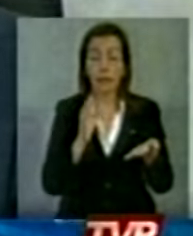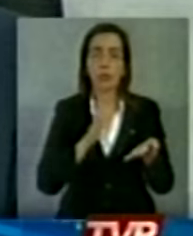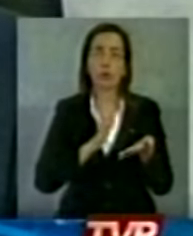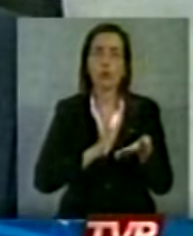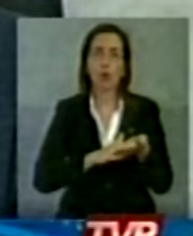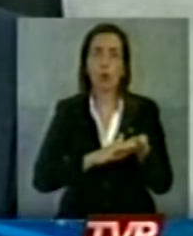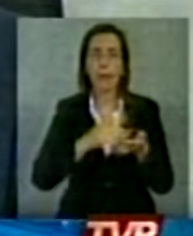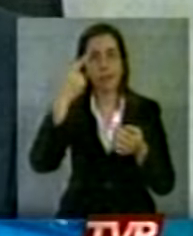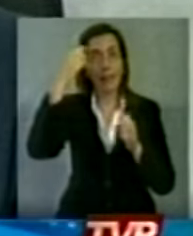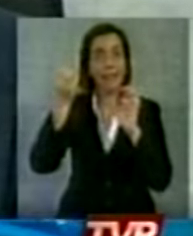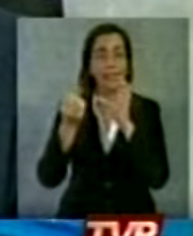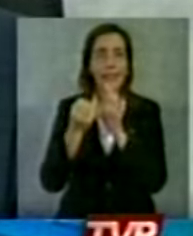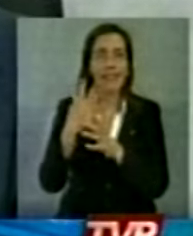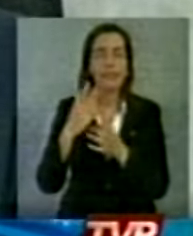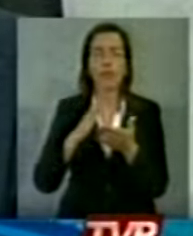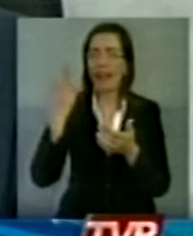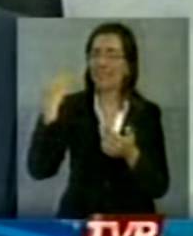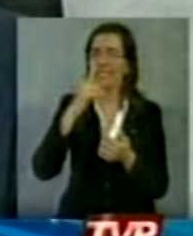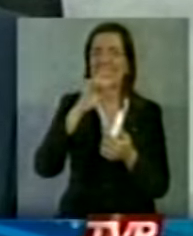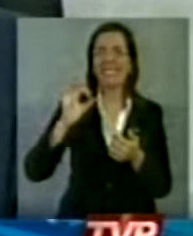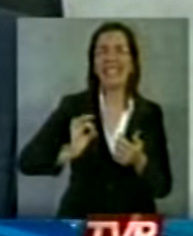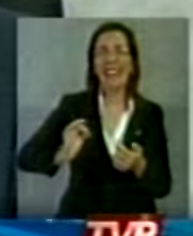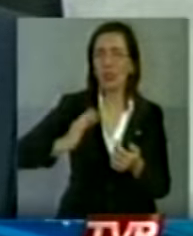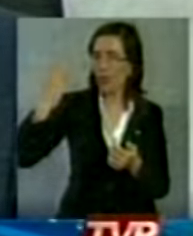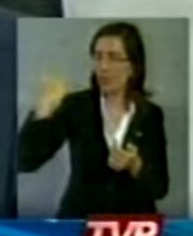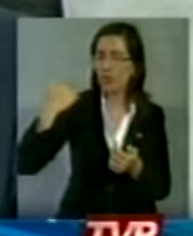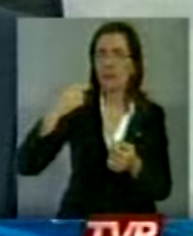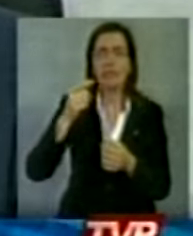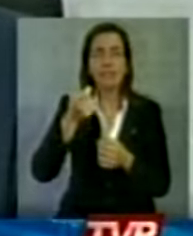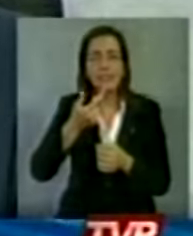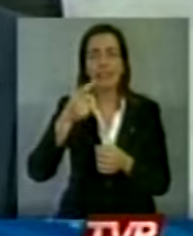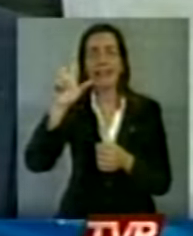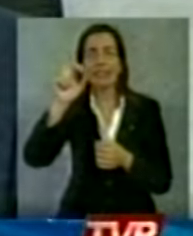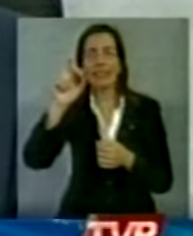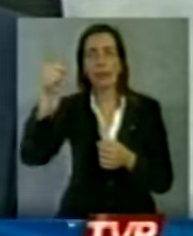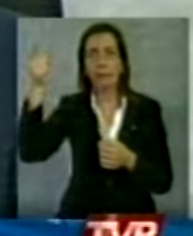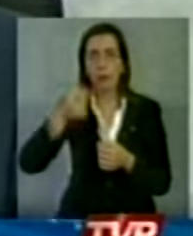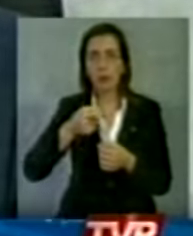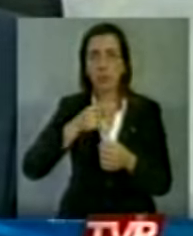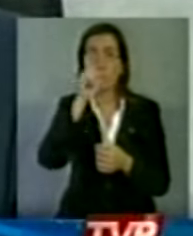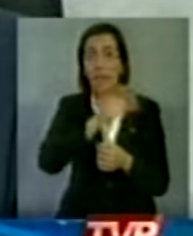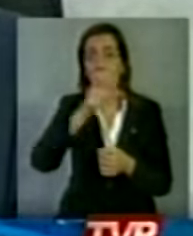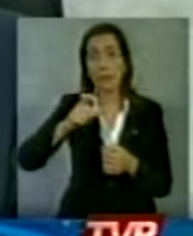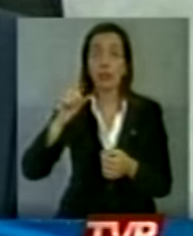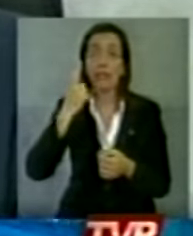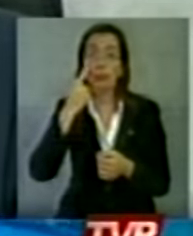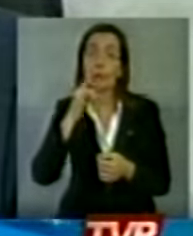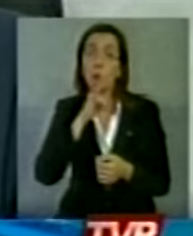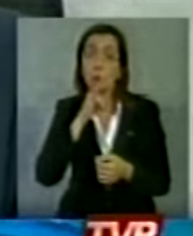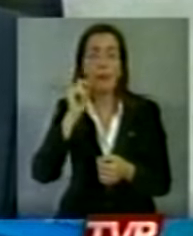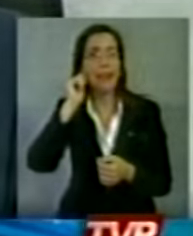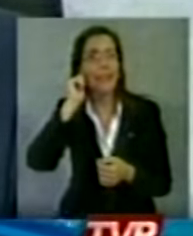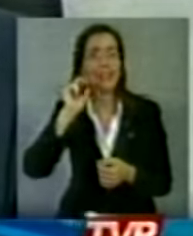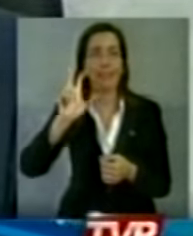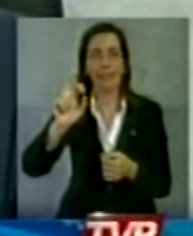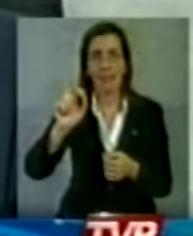de la generación del centenario, solo el 30% de la población tucumana tenía más de